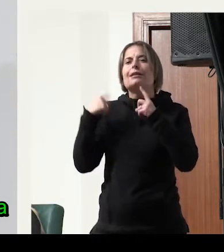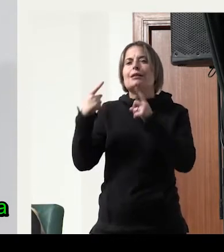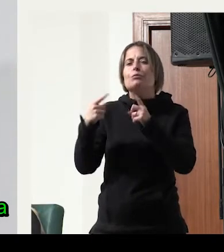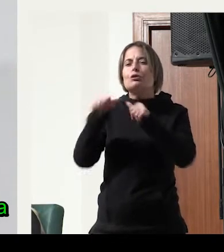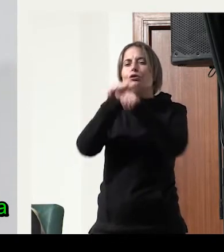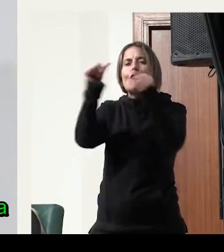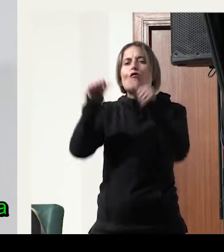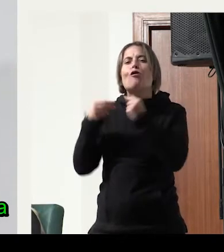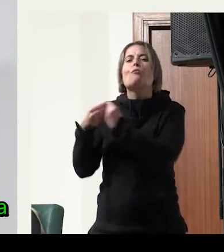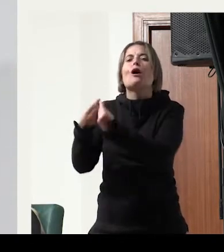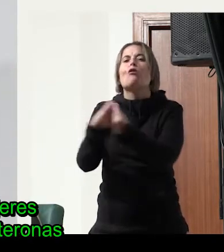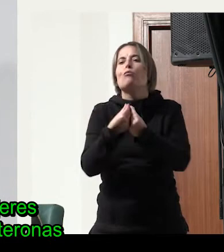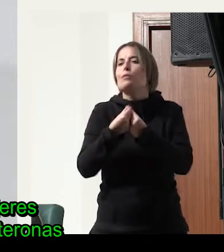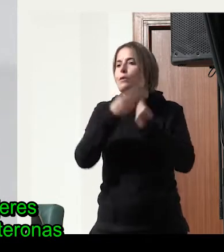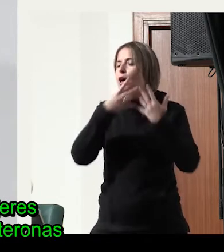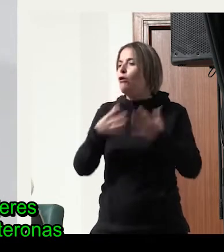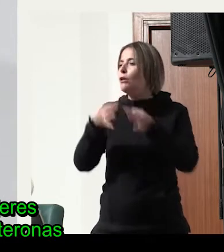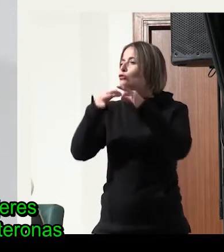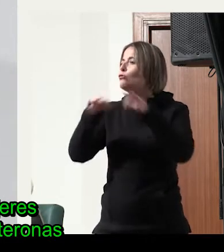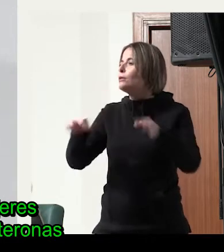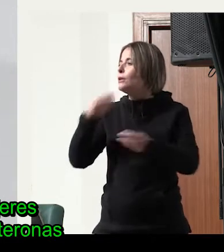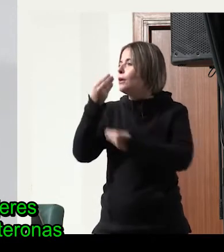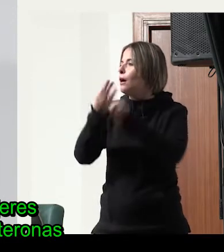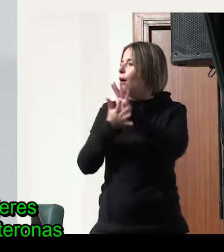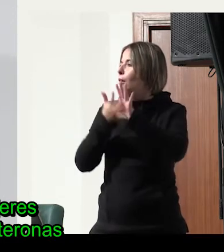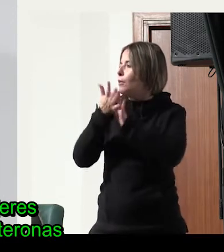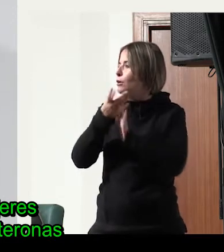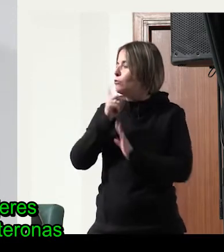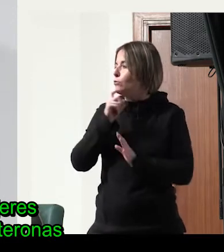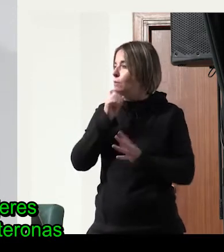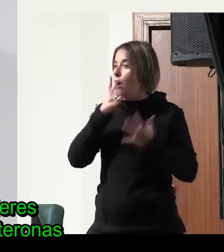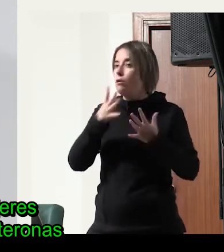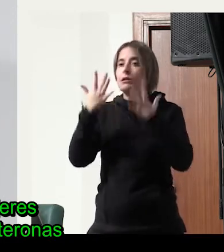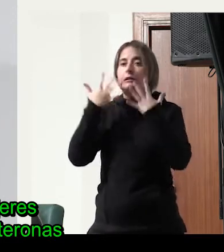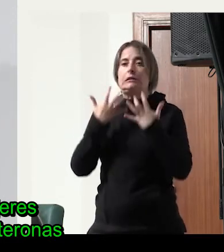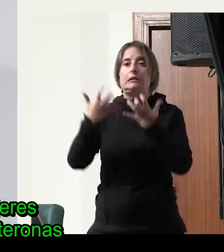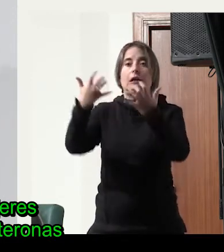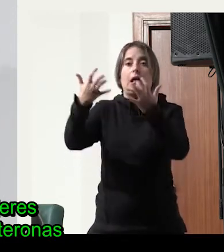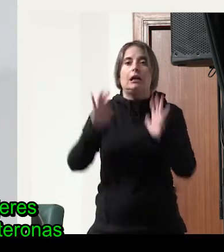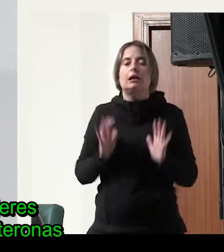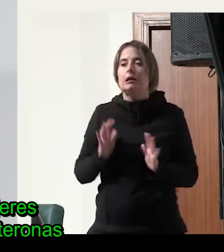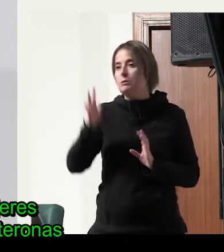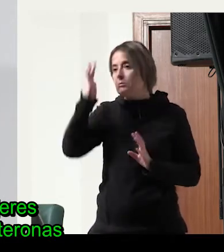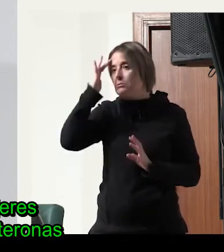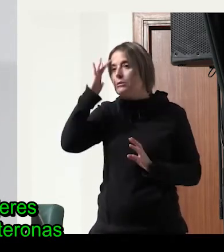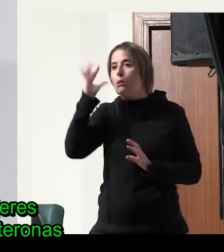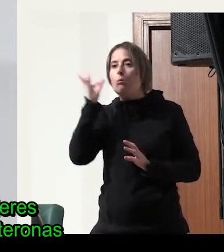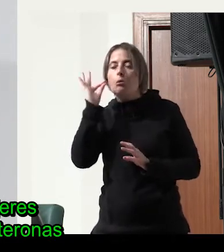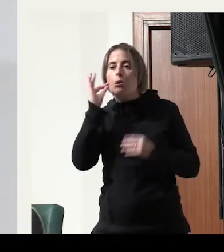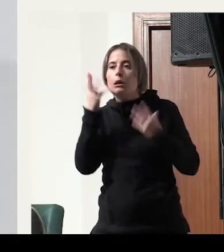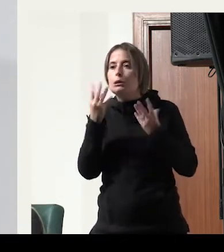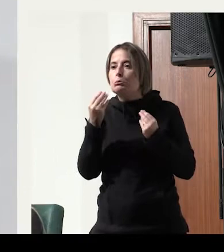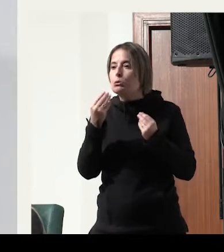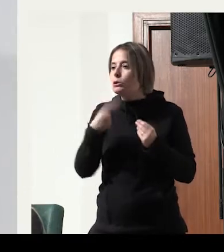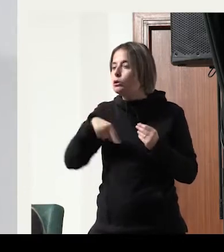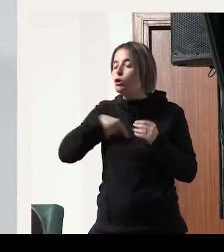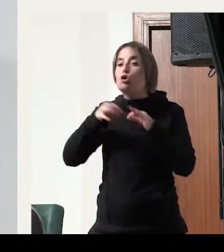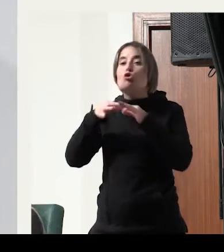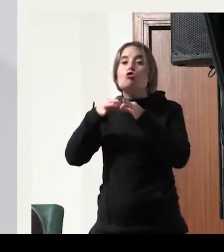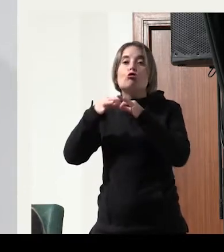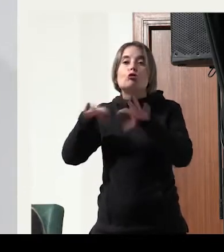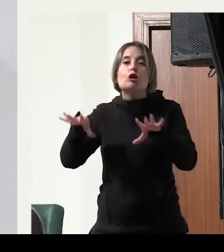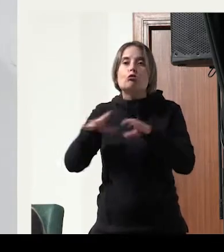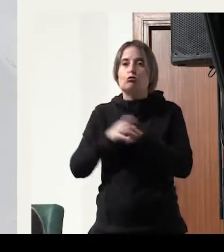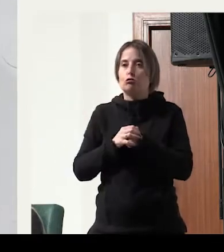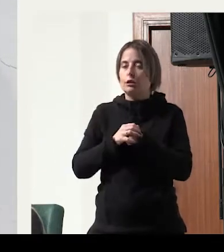hoy día y de la soltería hoy día? ¿Cuántas en esta sala habrá muchas mujeres que podemos decir que somos solteronas de nuevo